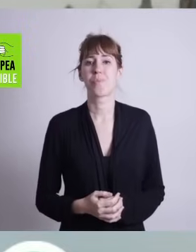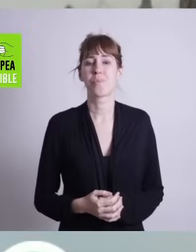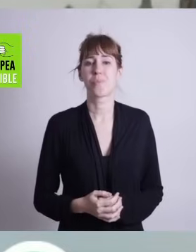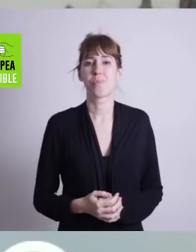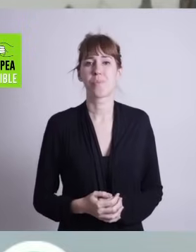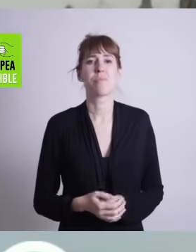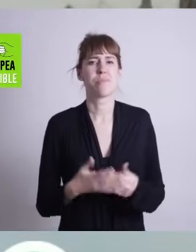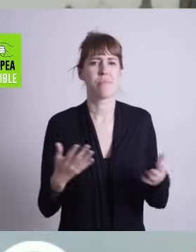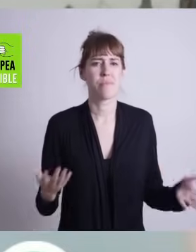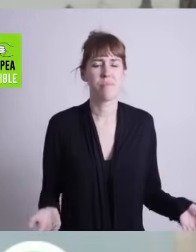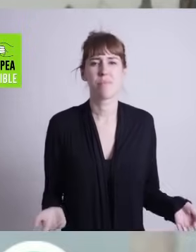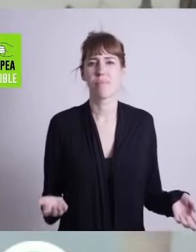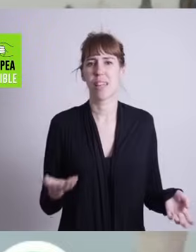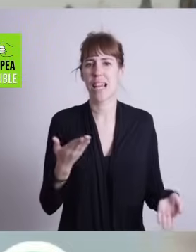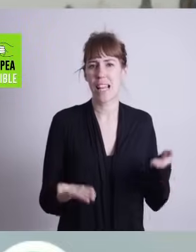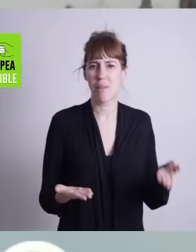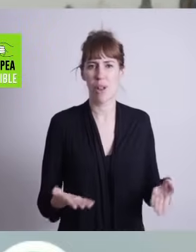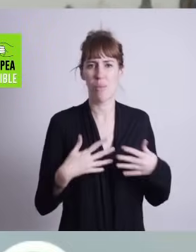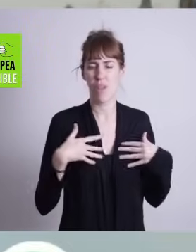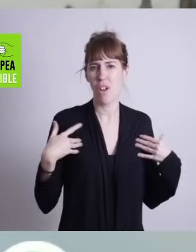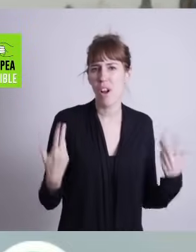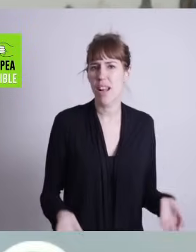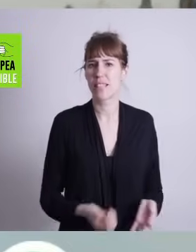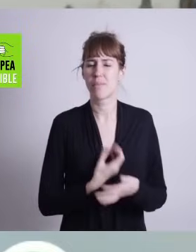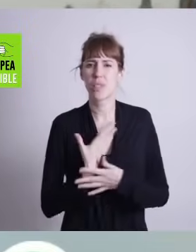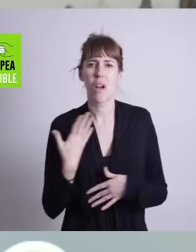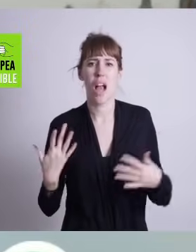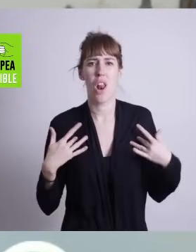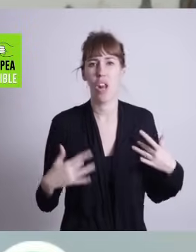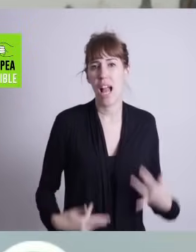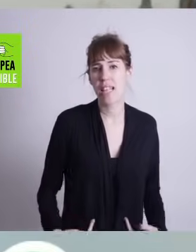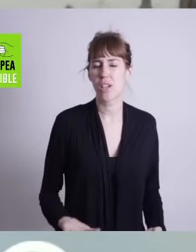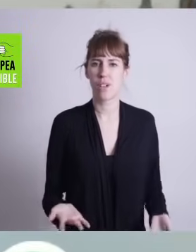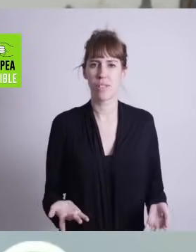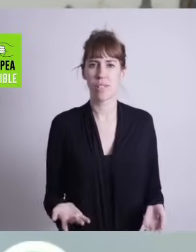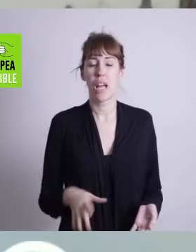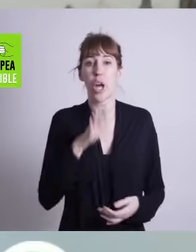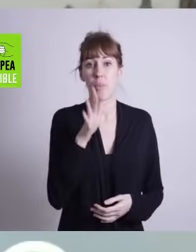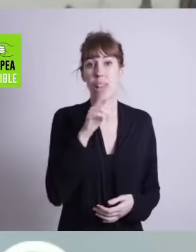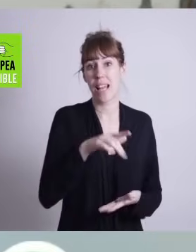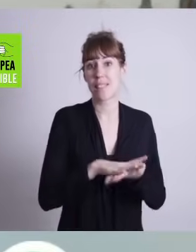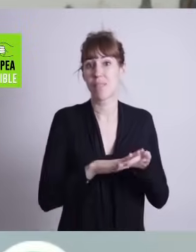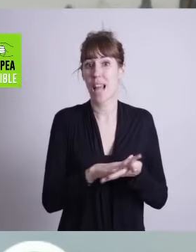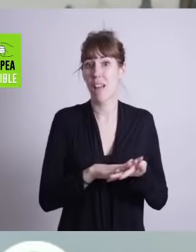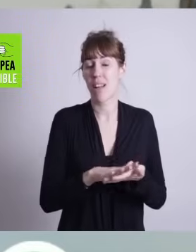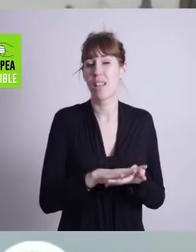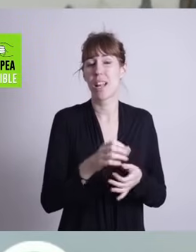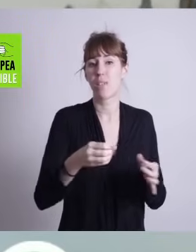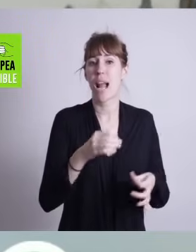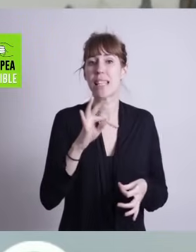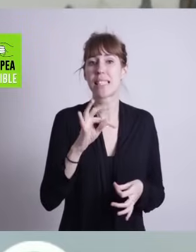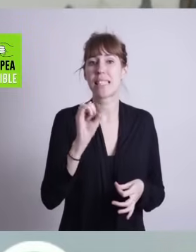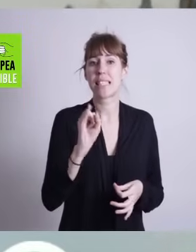funcional, tanto orgánico, psíquico, espiritual, porque ahí estaríamos interviniendo con la glándula timo, que es,